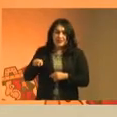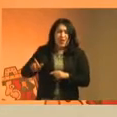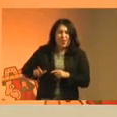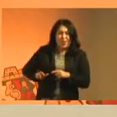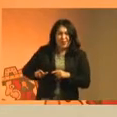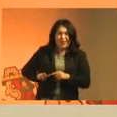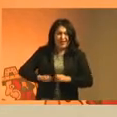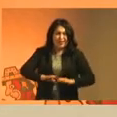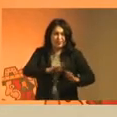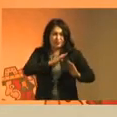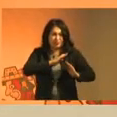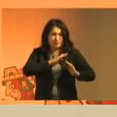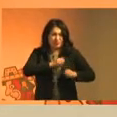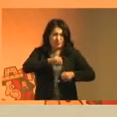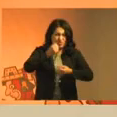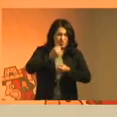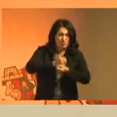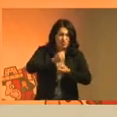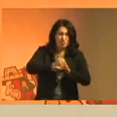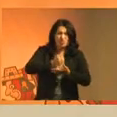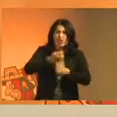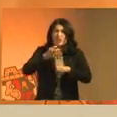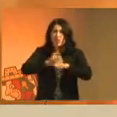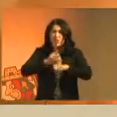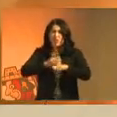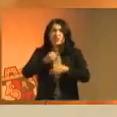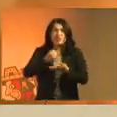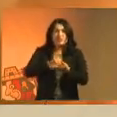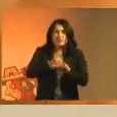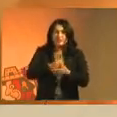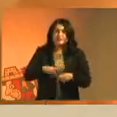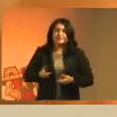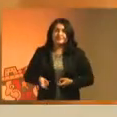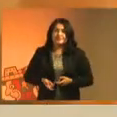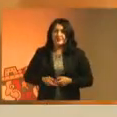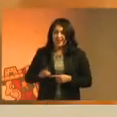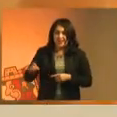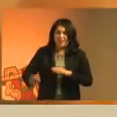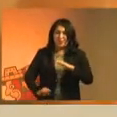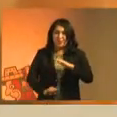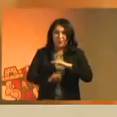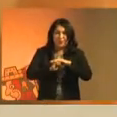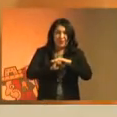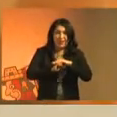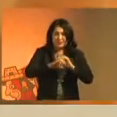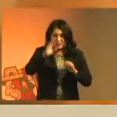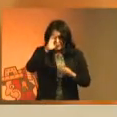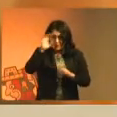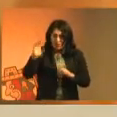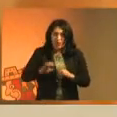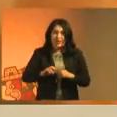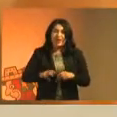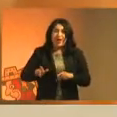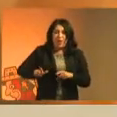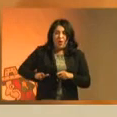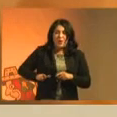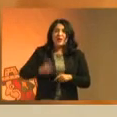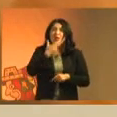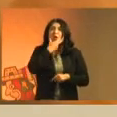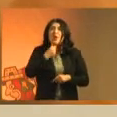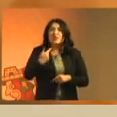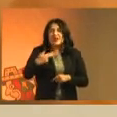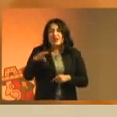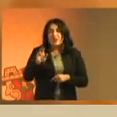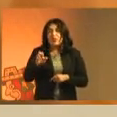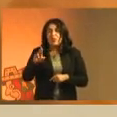de un gobierno autoritario de un gobierno sustentado en un crimen en el gobierno de huerta pero